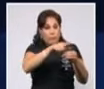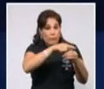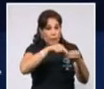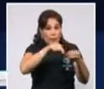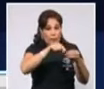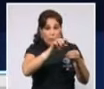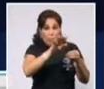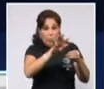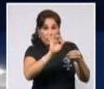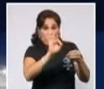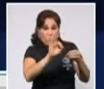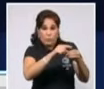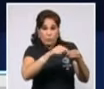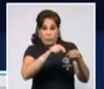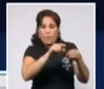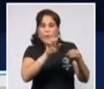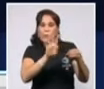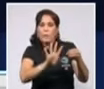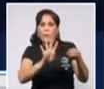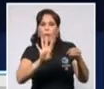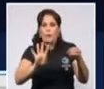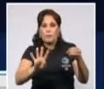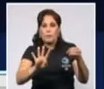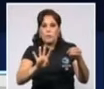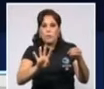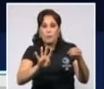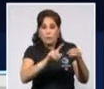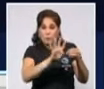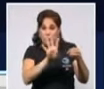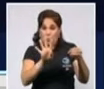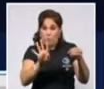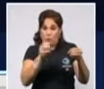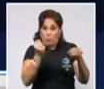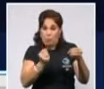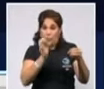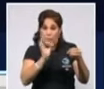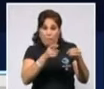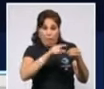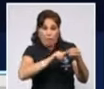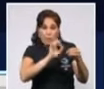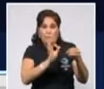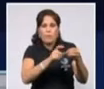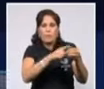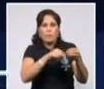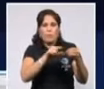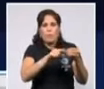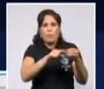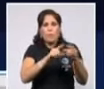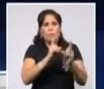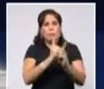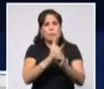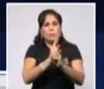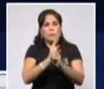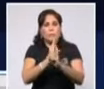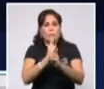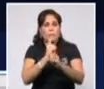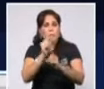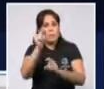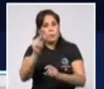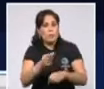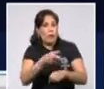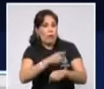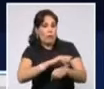44, o sea, el 91,6% de todos los confirmados ayer son contactos de casos